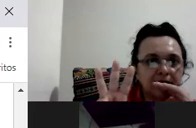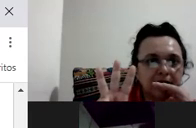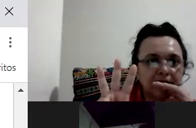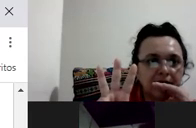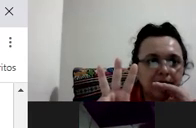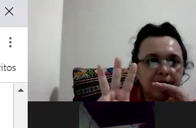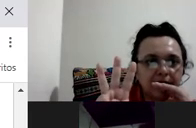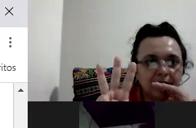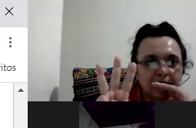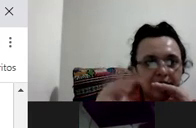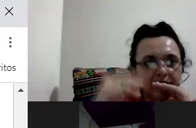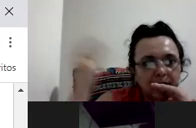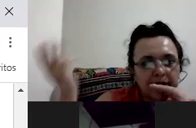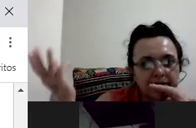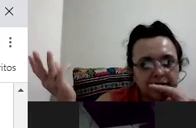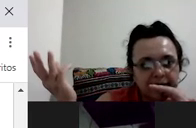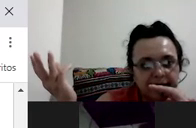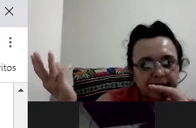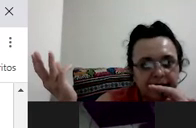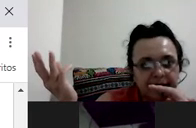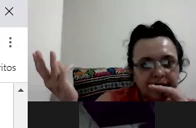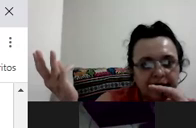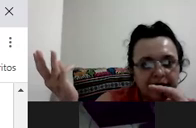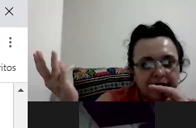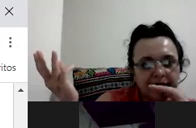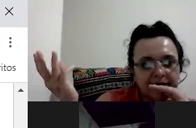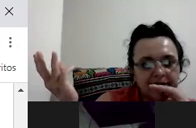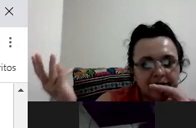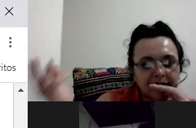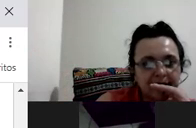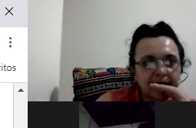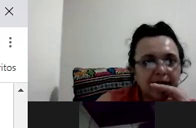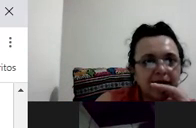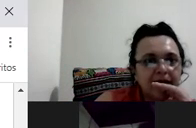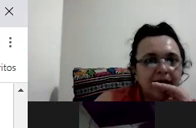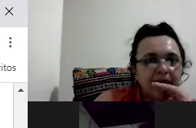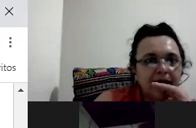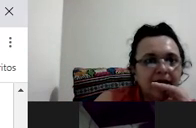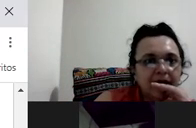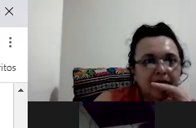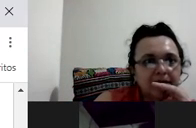cuando está comparando tres o más. ¿De cuántas cosas estamos hablando?